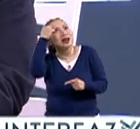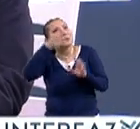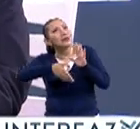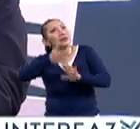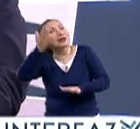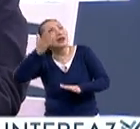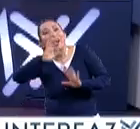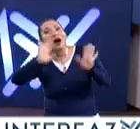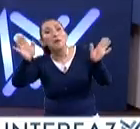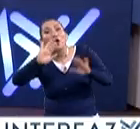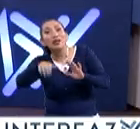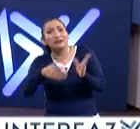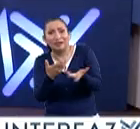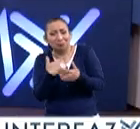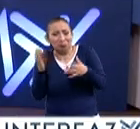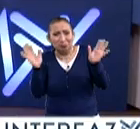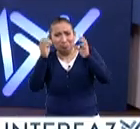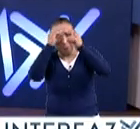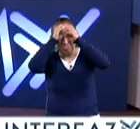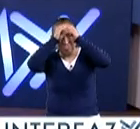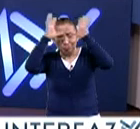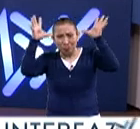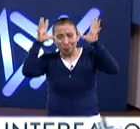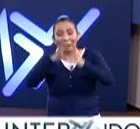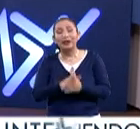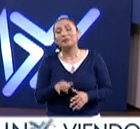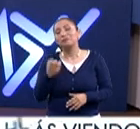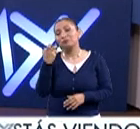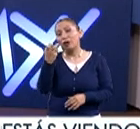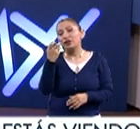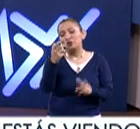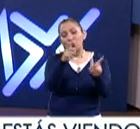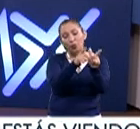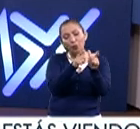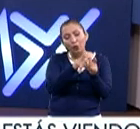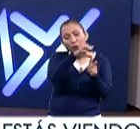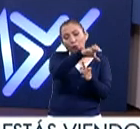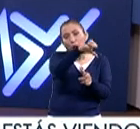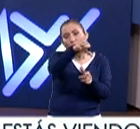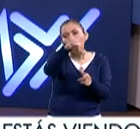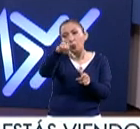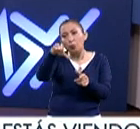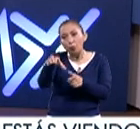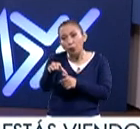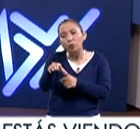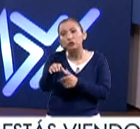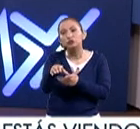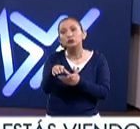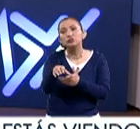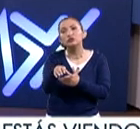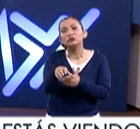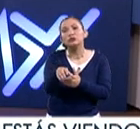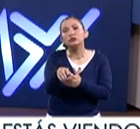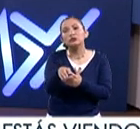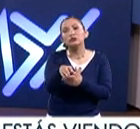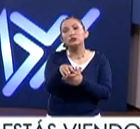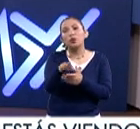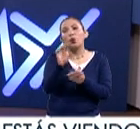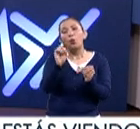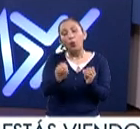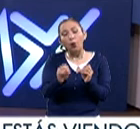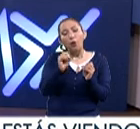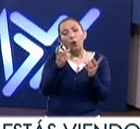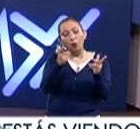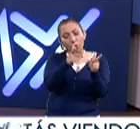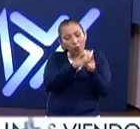fuiste. Y en aspectos precisamente de grupos, de grupos o